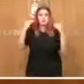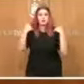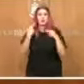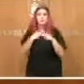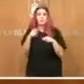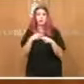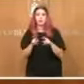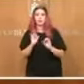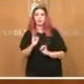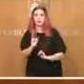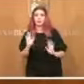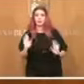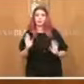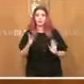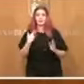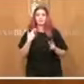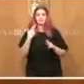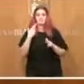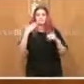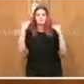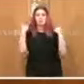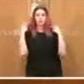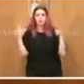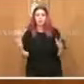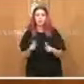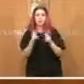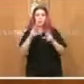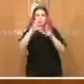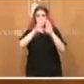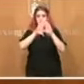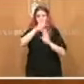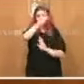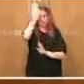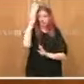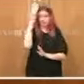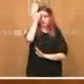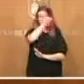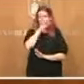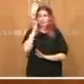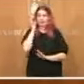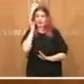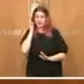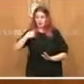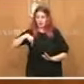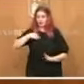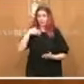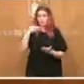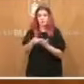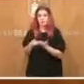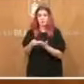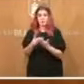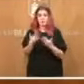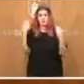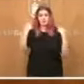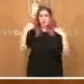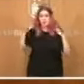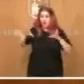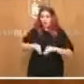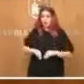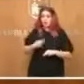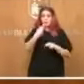y una responsabilidad social con los madrileños y madrileñas. Nosotros no le pedimos ahora a nadie que asuma